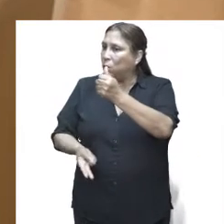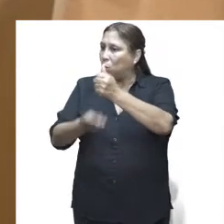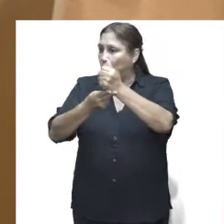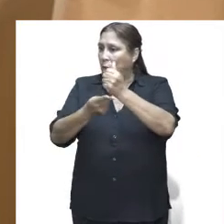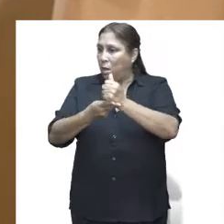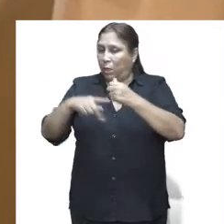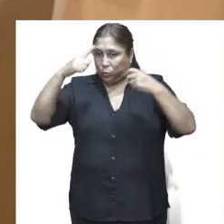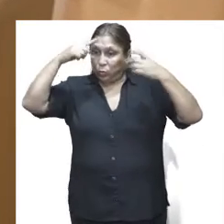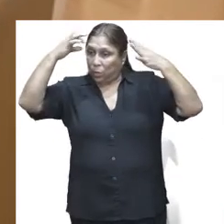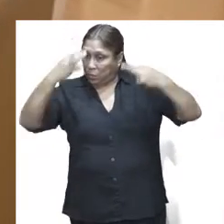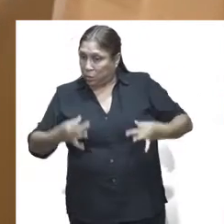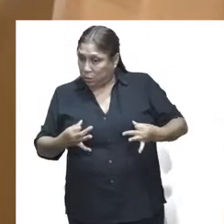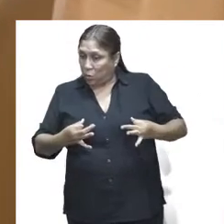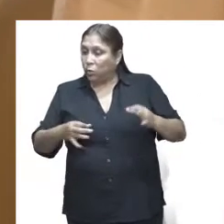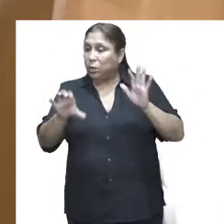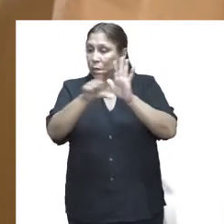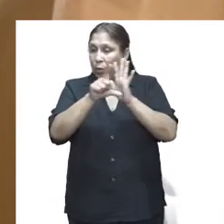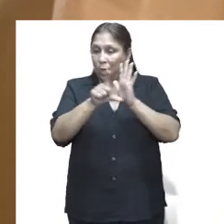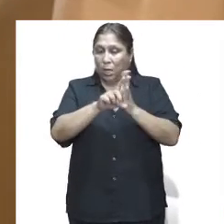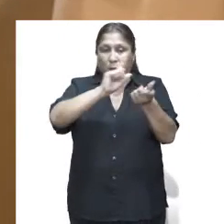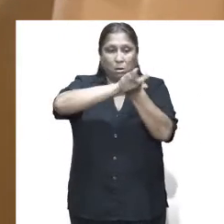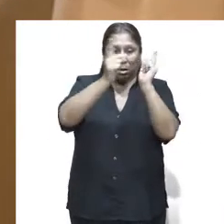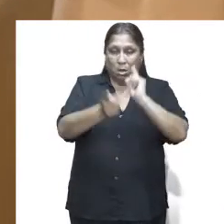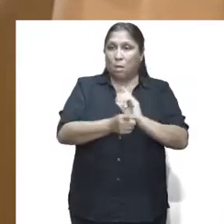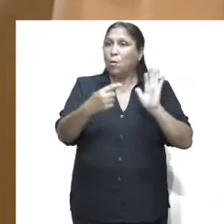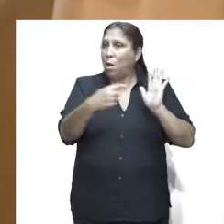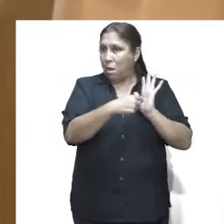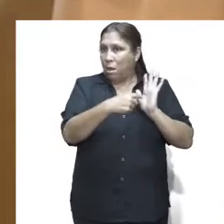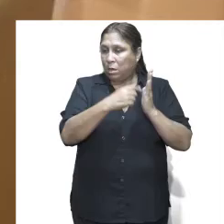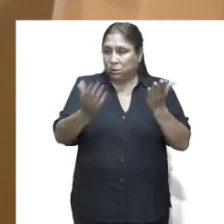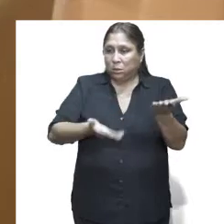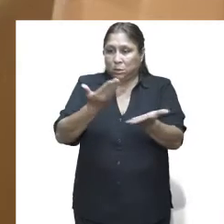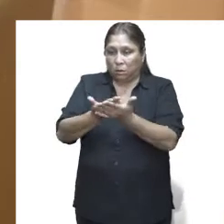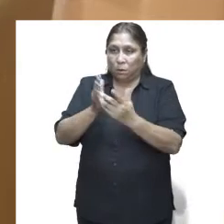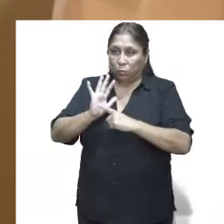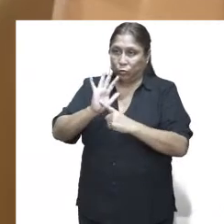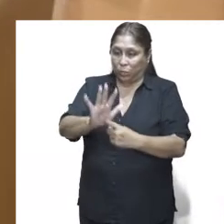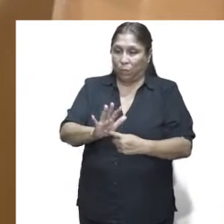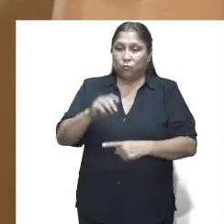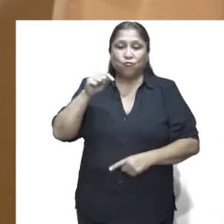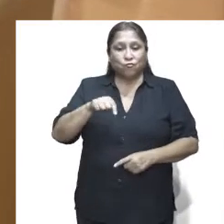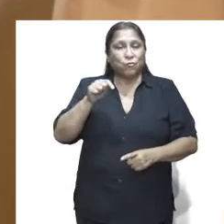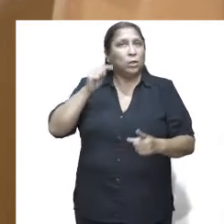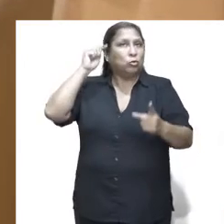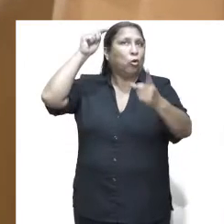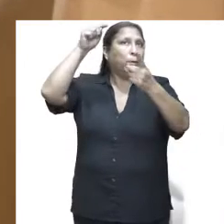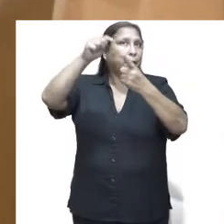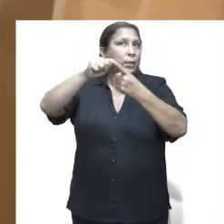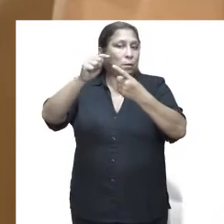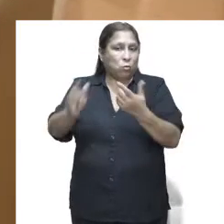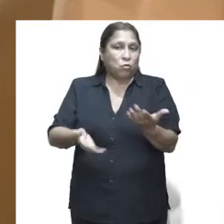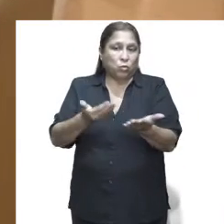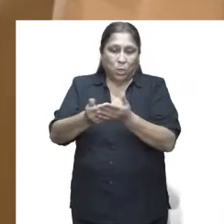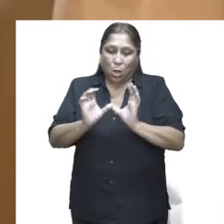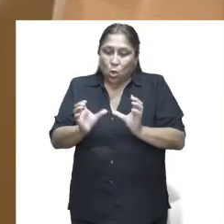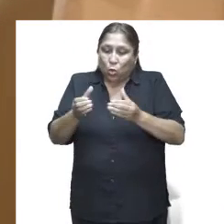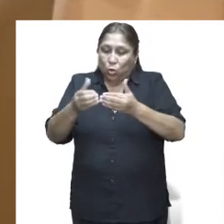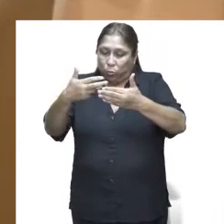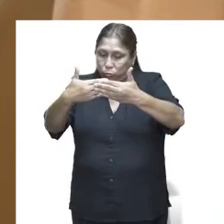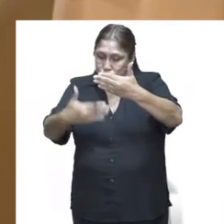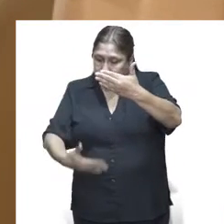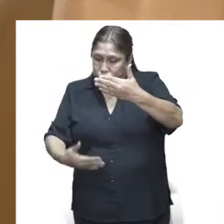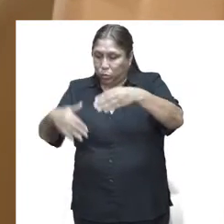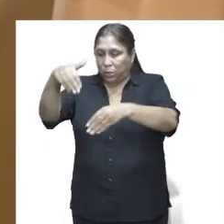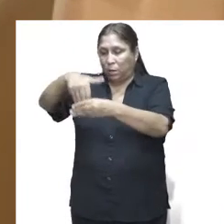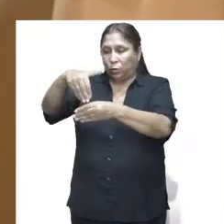capacidad jurídica que con esta modificación del código se estaba señalando, ¿no? Y en ese sentido, por ejemplo, otorgar grupos de votación, ¿no? a